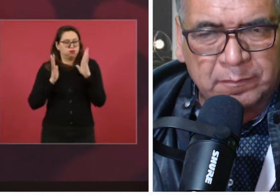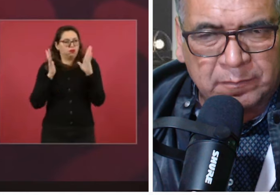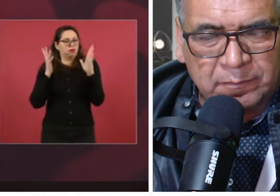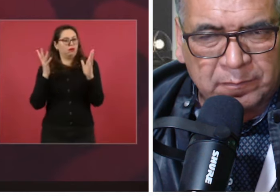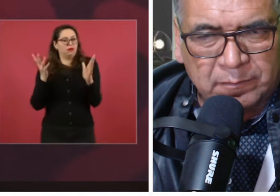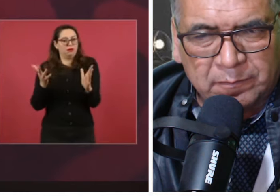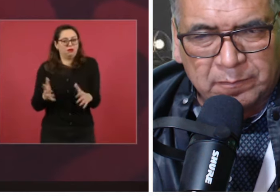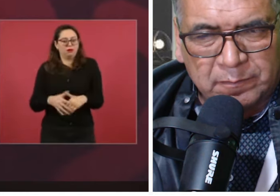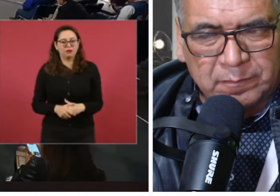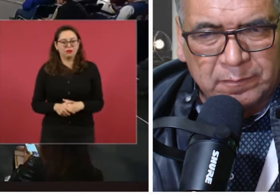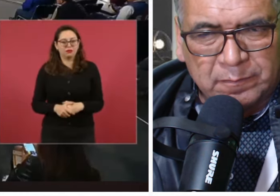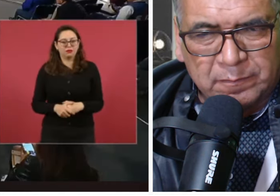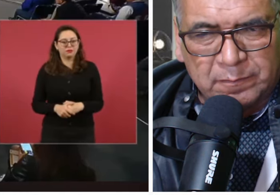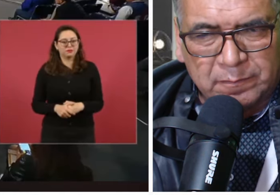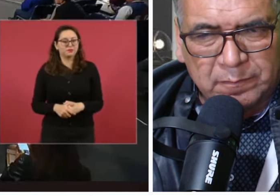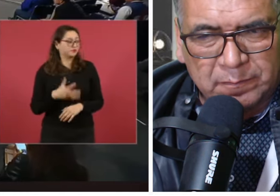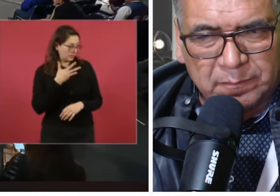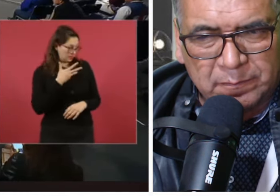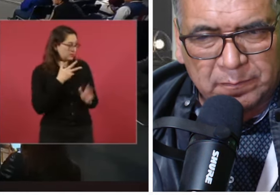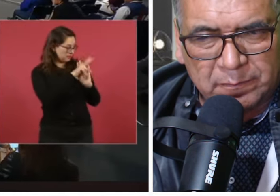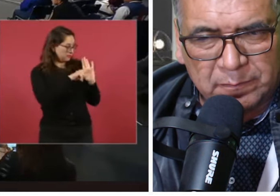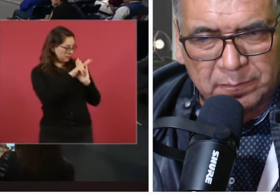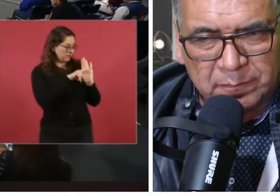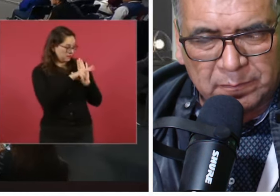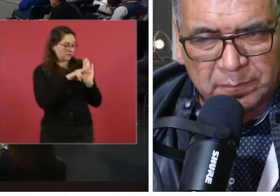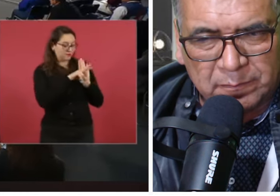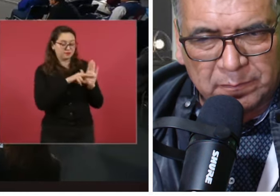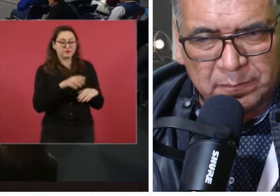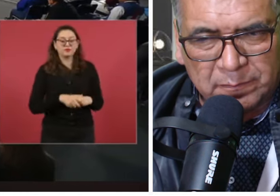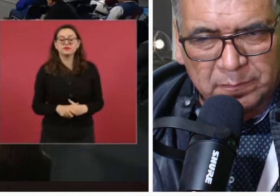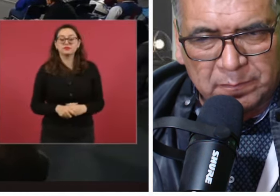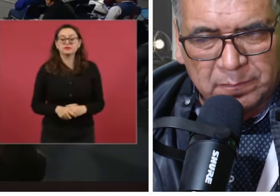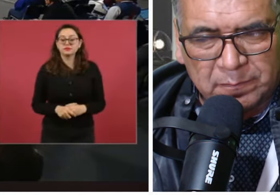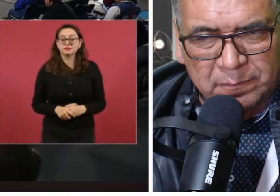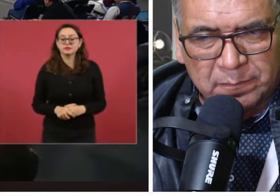Entonces, ¿qué grabé? A ver si cuando bajé,